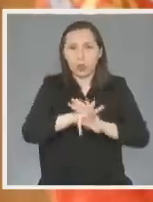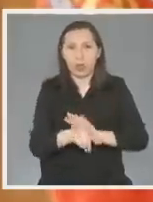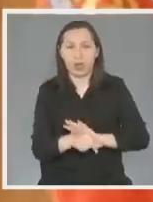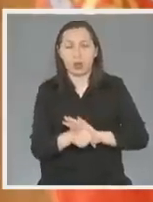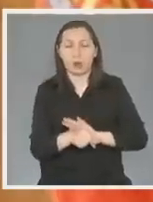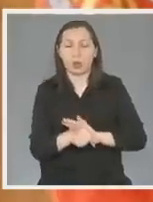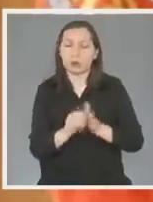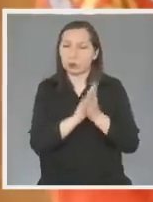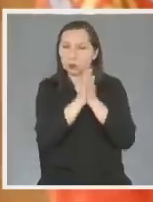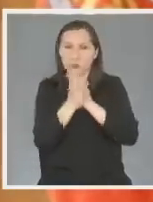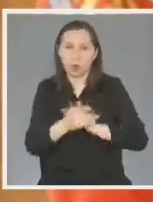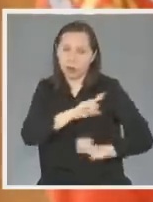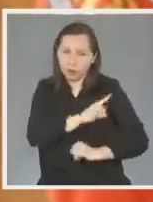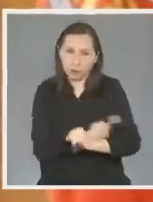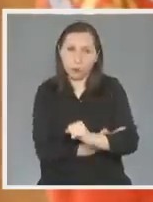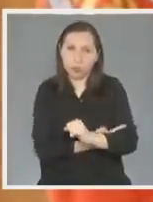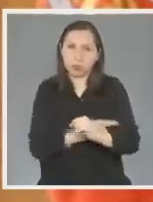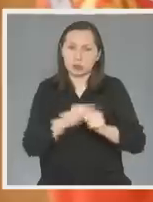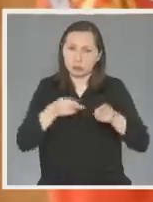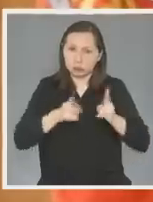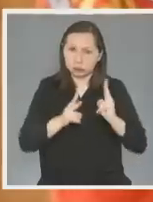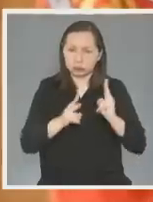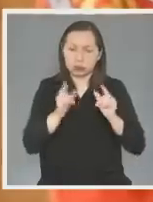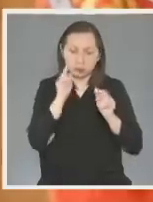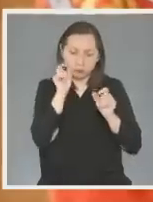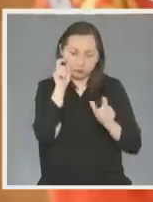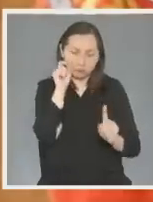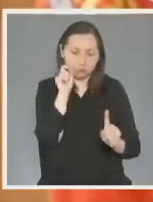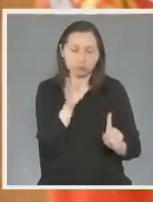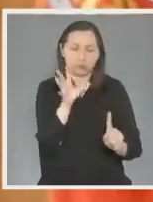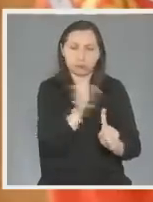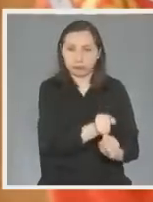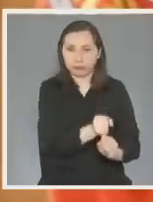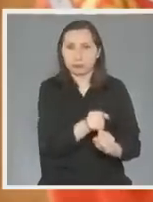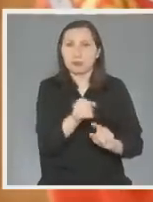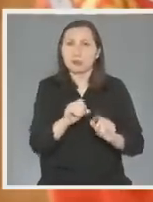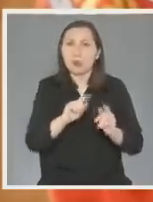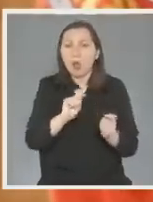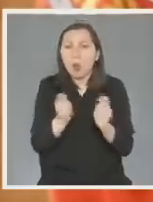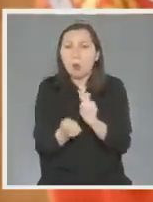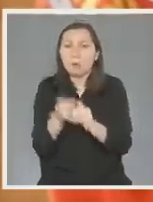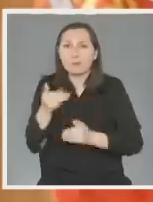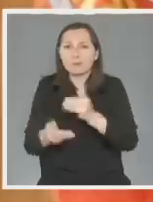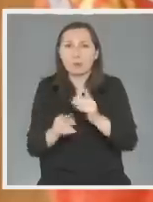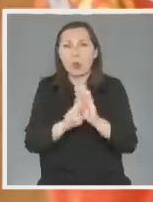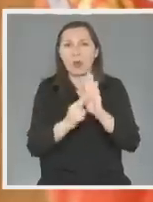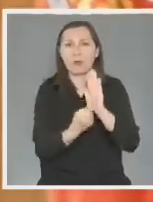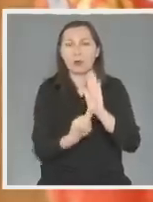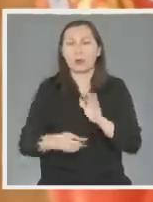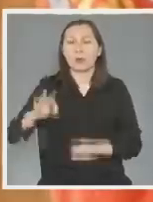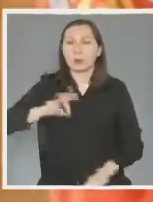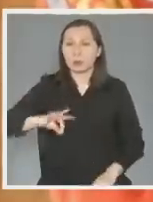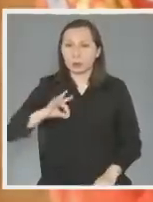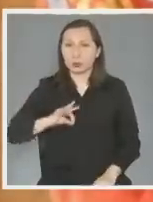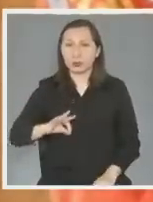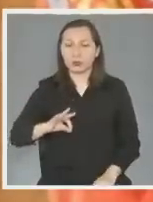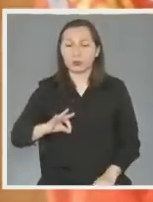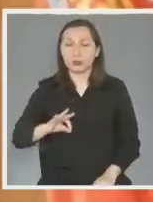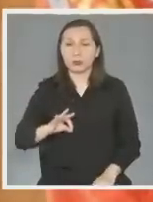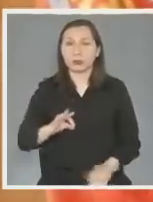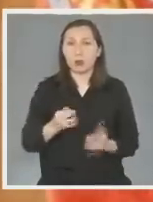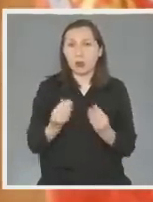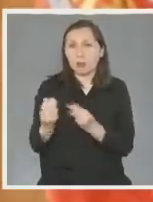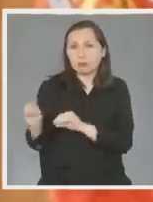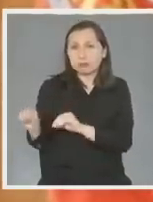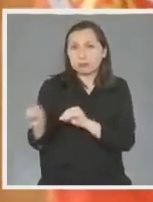delincuencia con toda la fuerza del derecho. En avanzar en una reforma de pensiones que ha